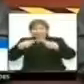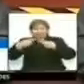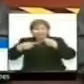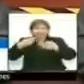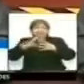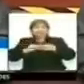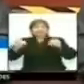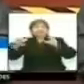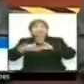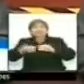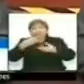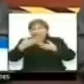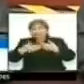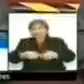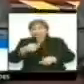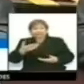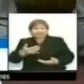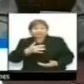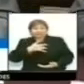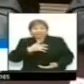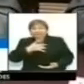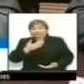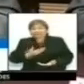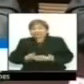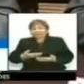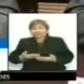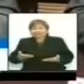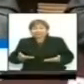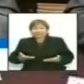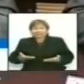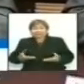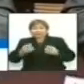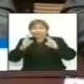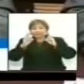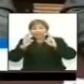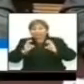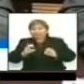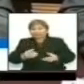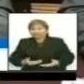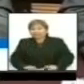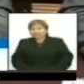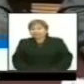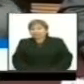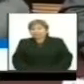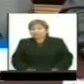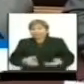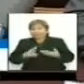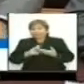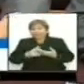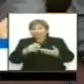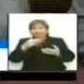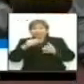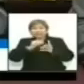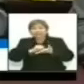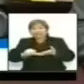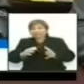cuentazo. Y siento, presidenta, que este tema tenemos que cortarlo. Esto es una